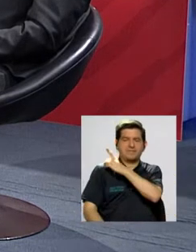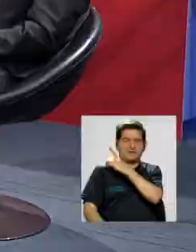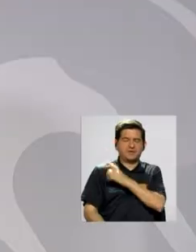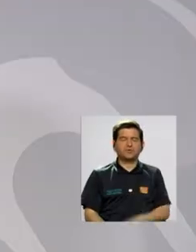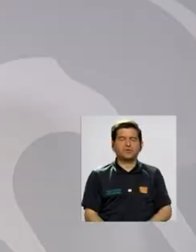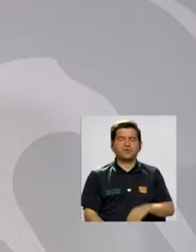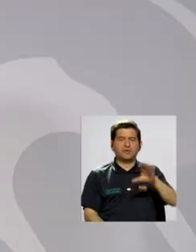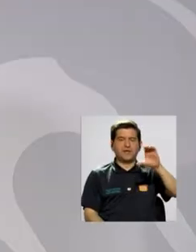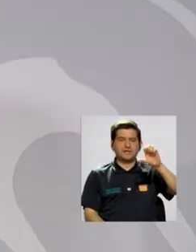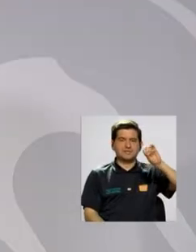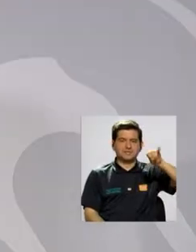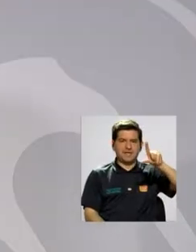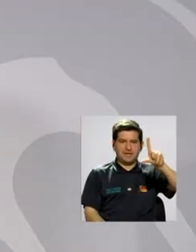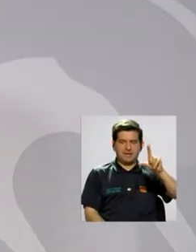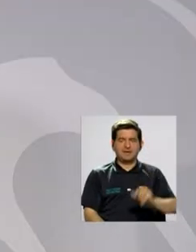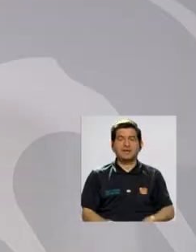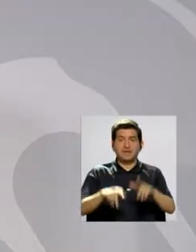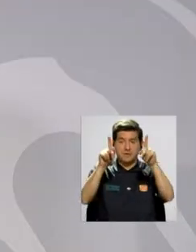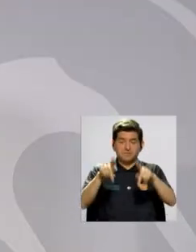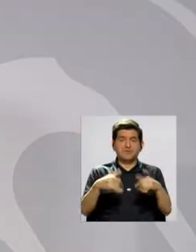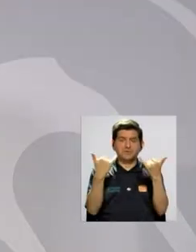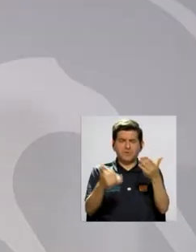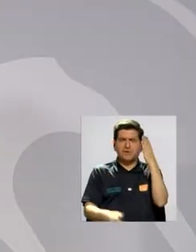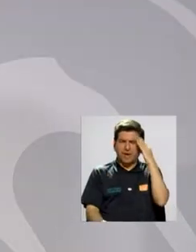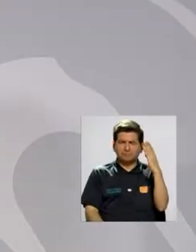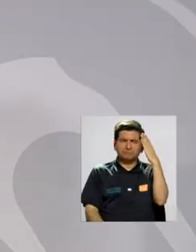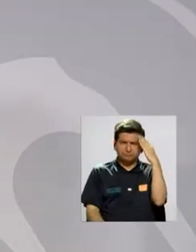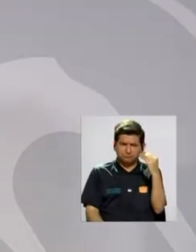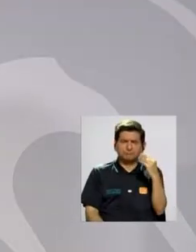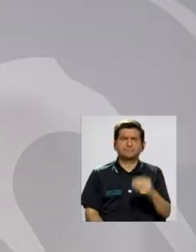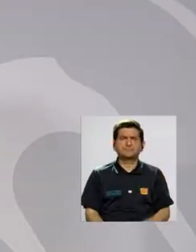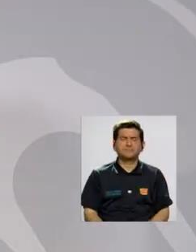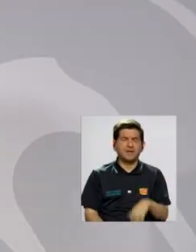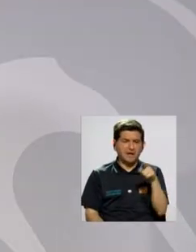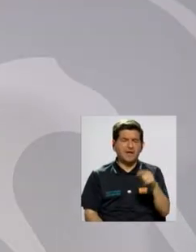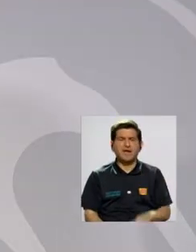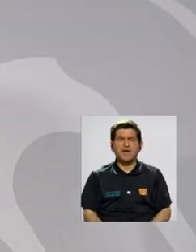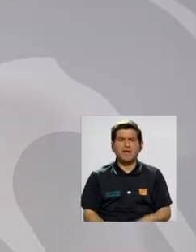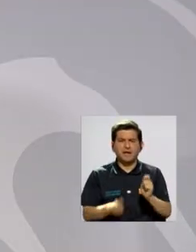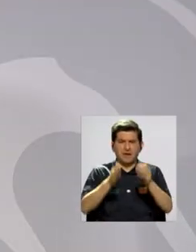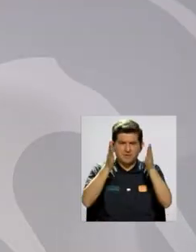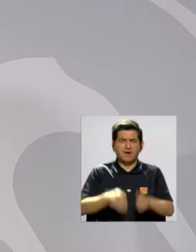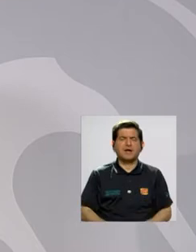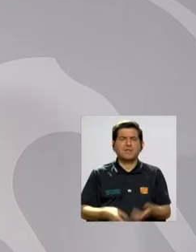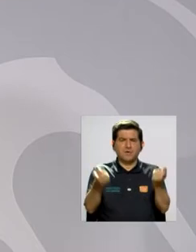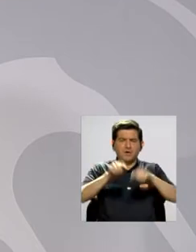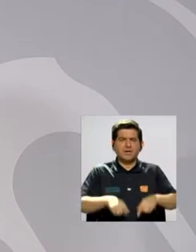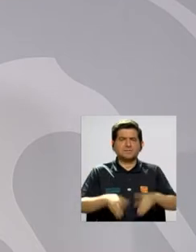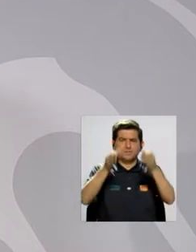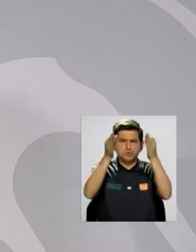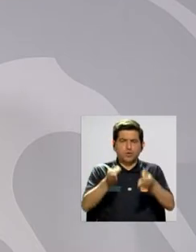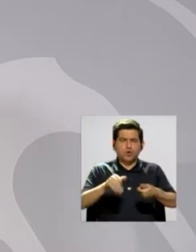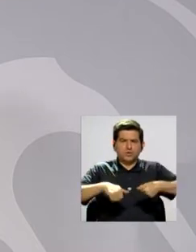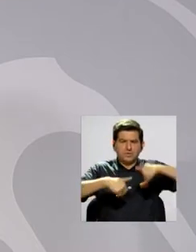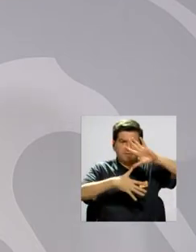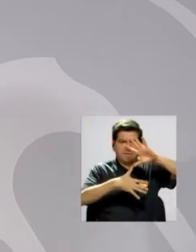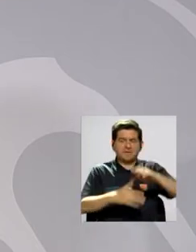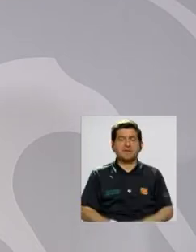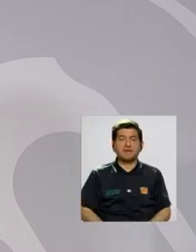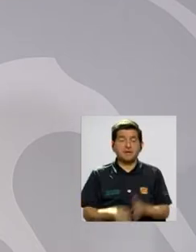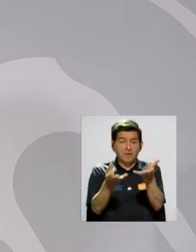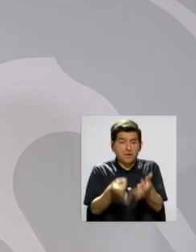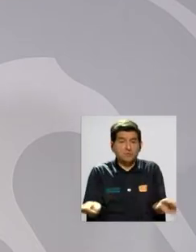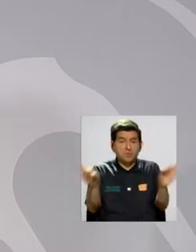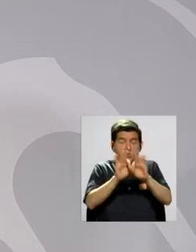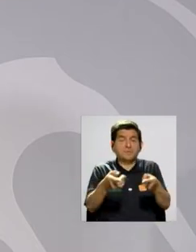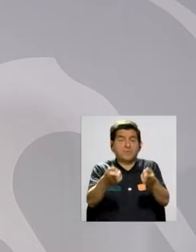SEGIL y además una persona con amplia experiencia en litigar casos ante la Corte Interamericana, y que creo que es un gran baluarte tenernos